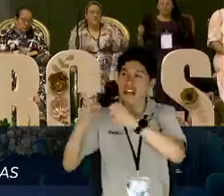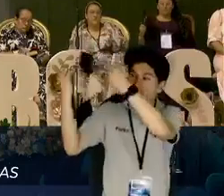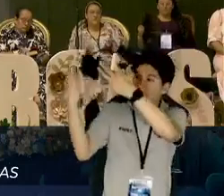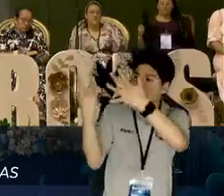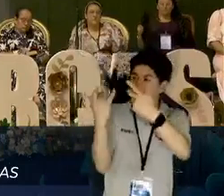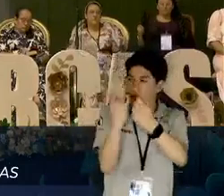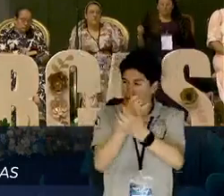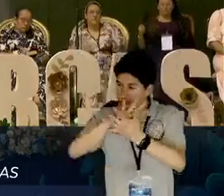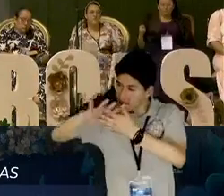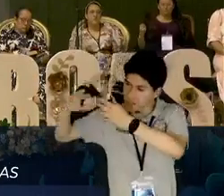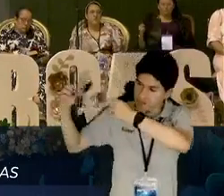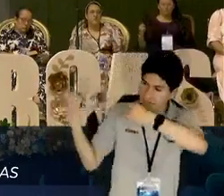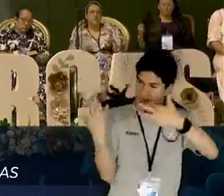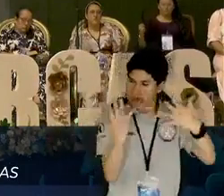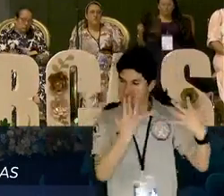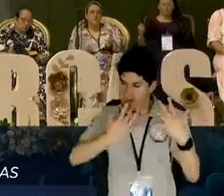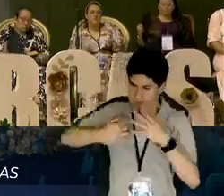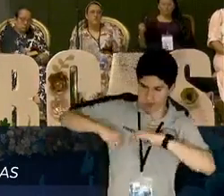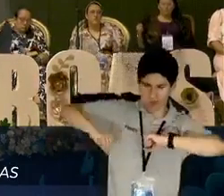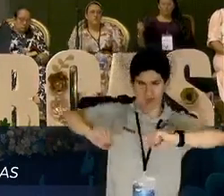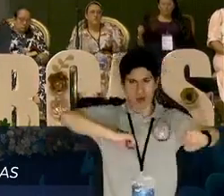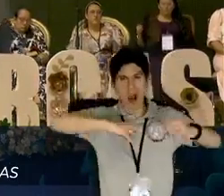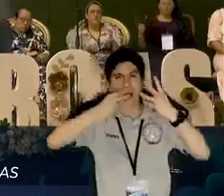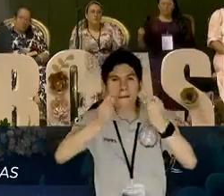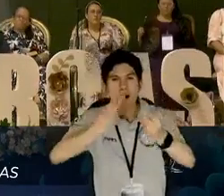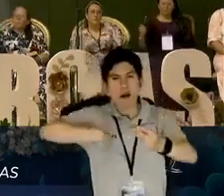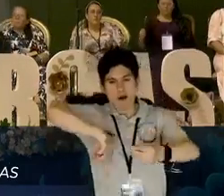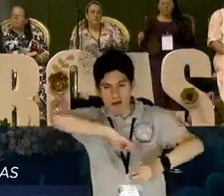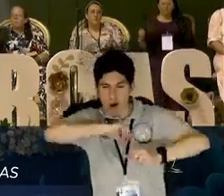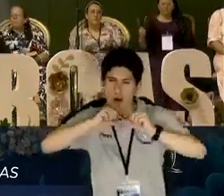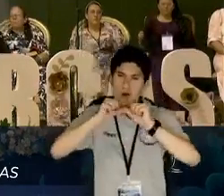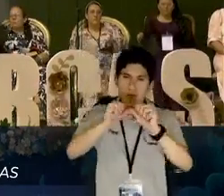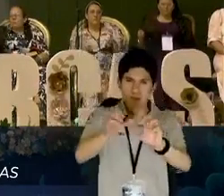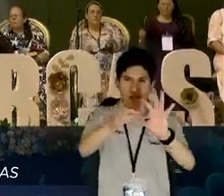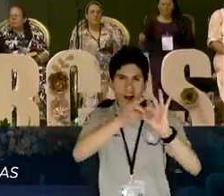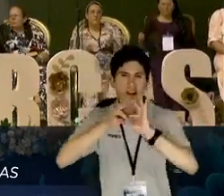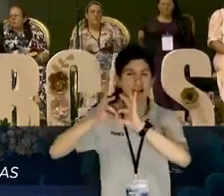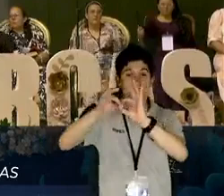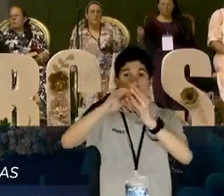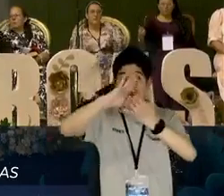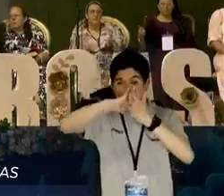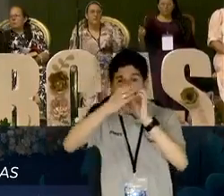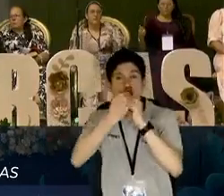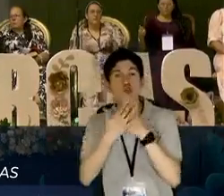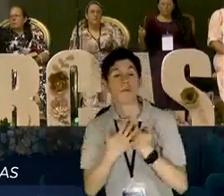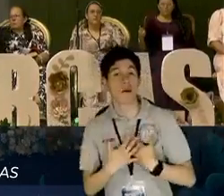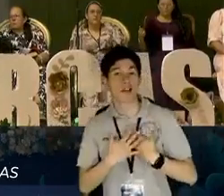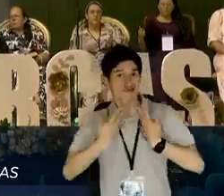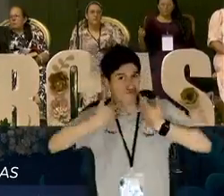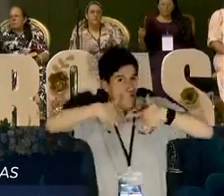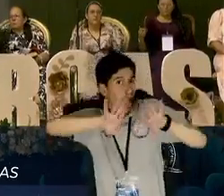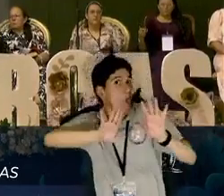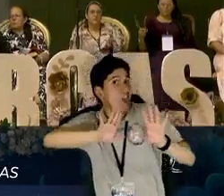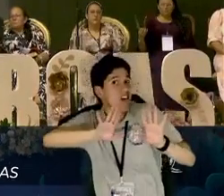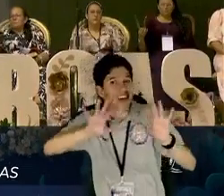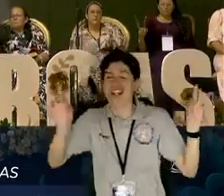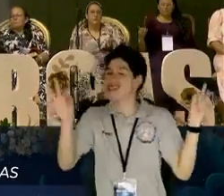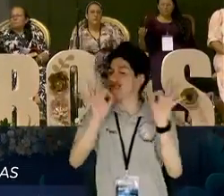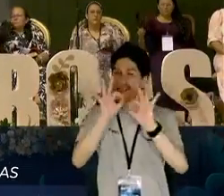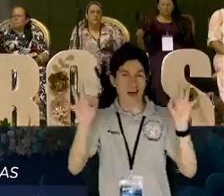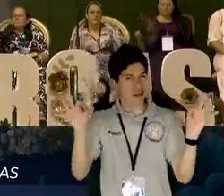se manifieste para permanecer en la unidad, teniendo paz, y no cualquier paz. Mi